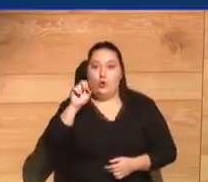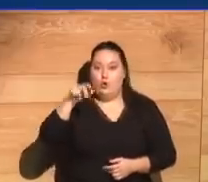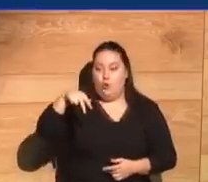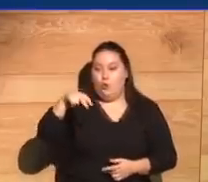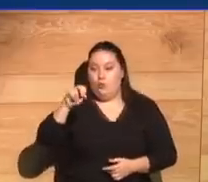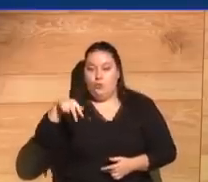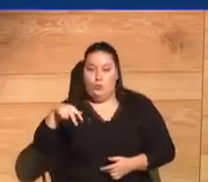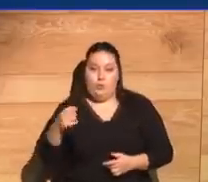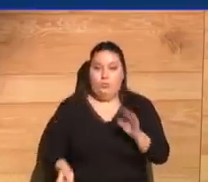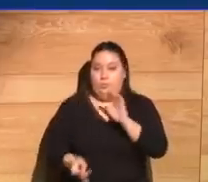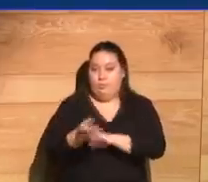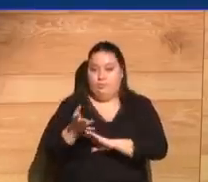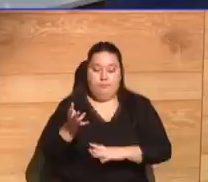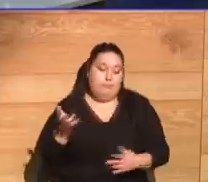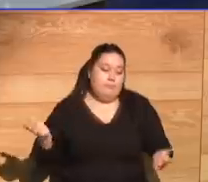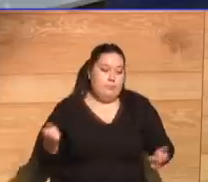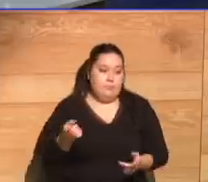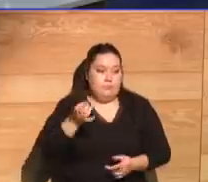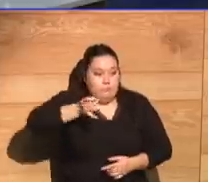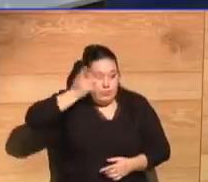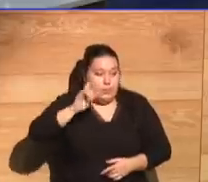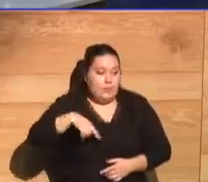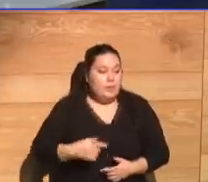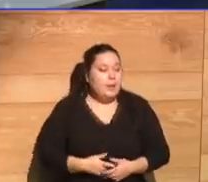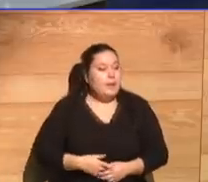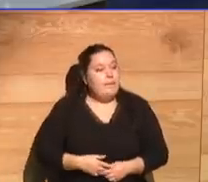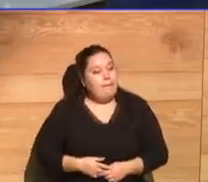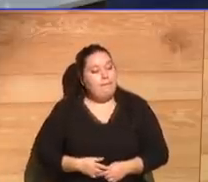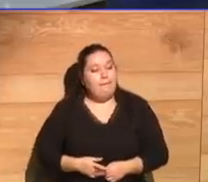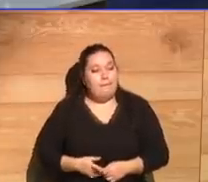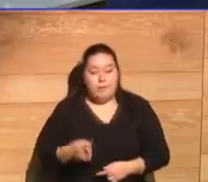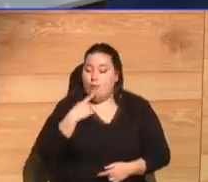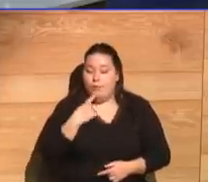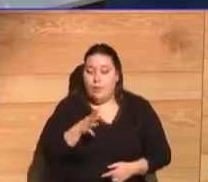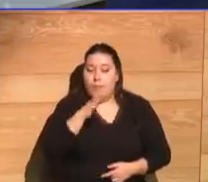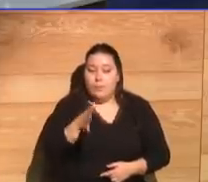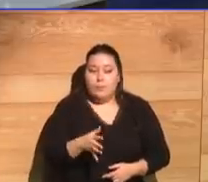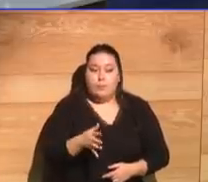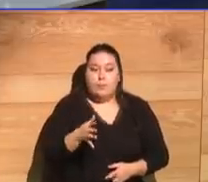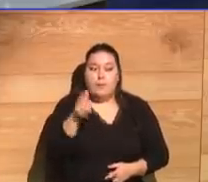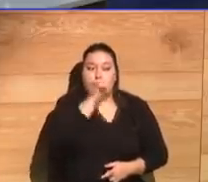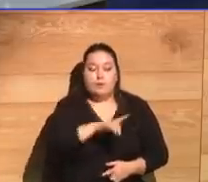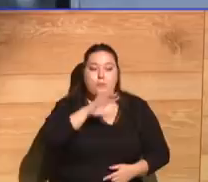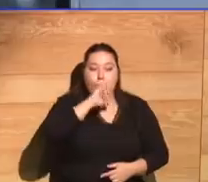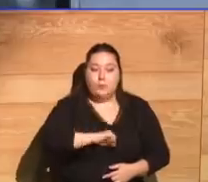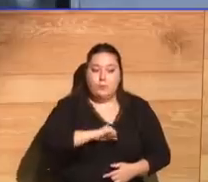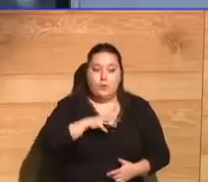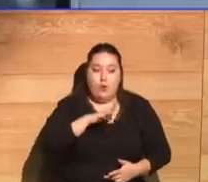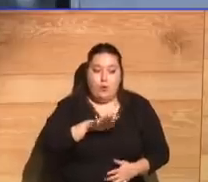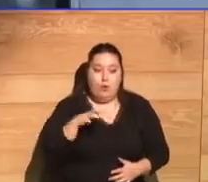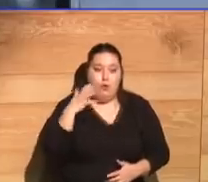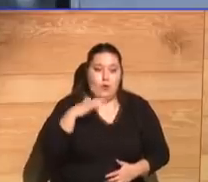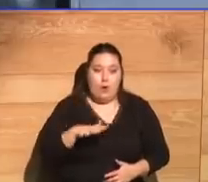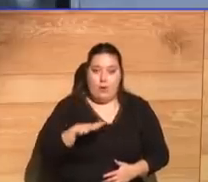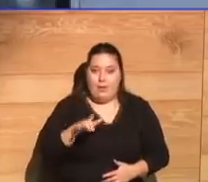esta pero, es. Pero, no hace falta inventarlo. Es que lo vives de una manera. Claro. Lo vives. Sí, sí, pero que al margen. No, lo decía porque los fanáticos del Donner original pues odian